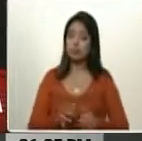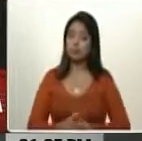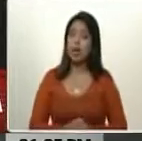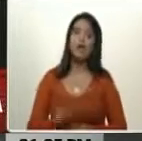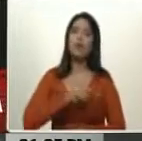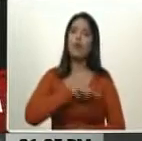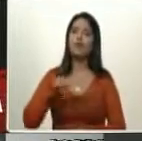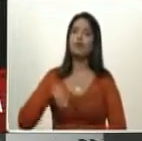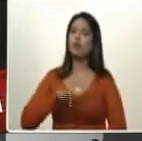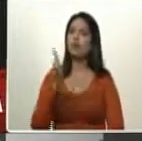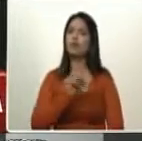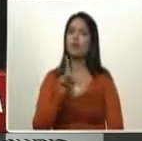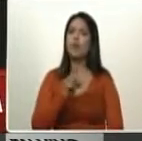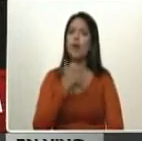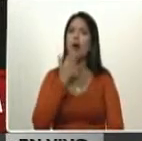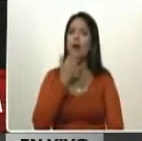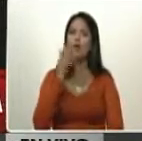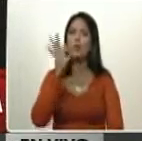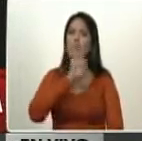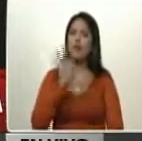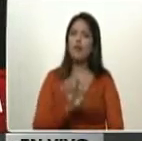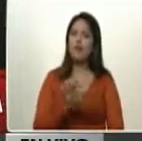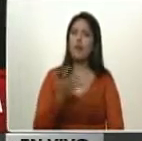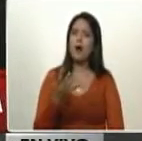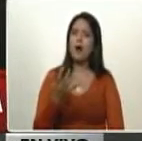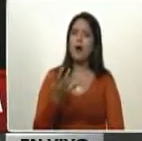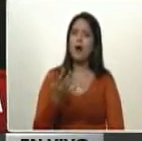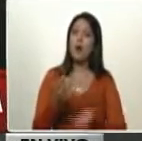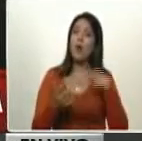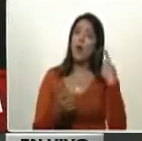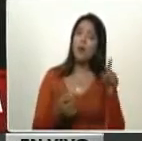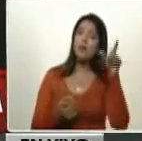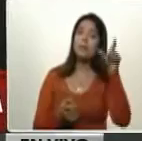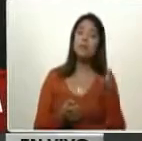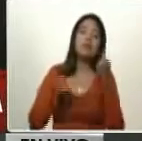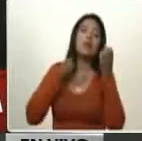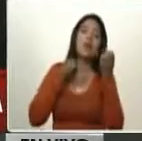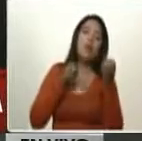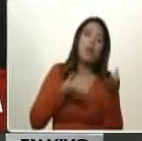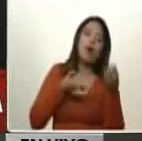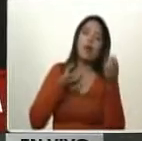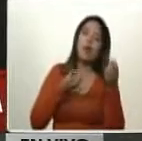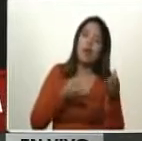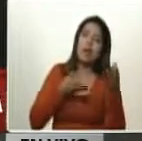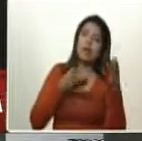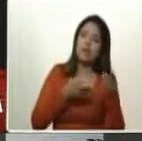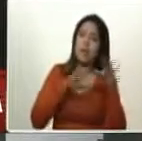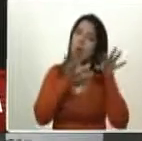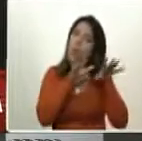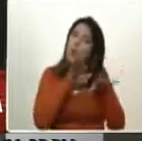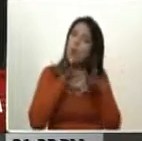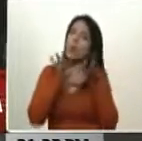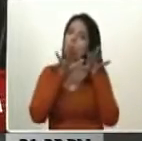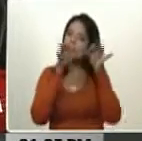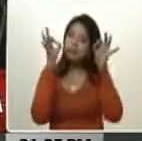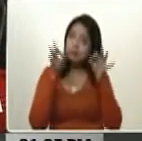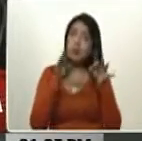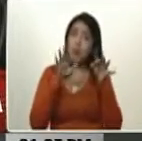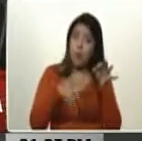Nosotros no partimos de una concepción donde alguien le echa el cuento al otro y lo convence de lo que puede o no puede hacer.